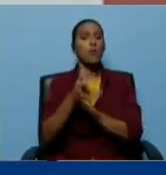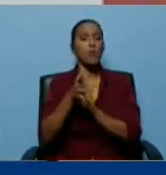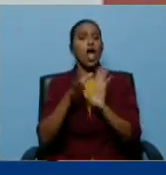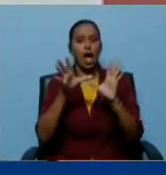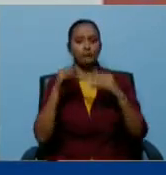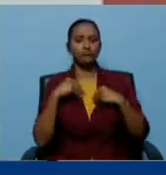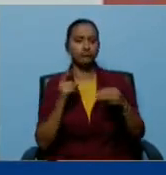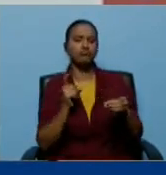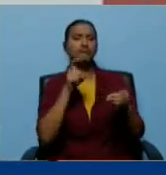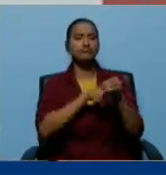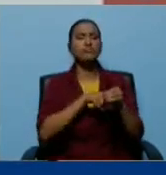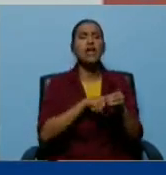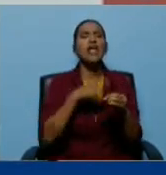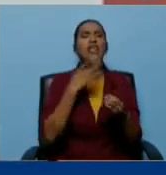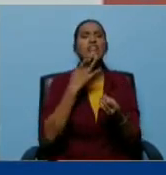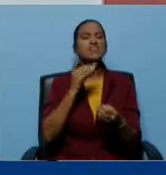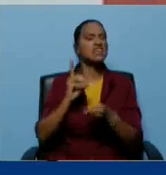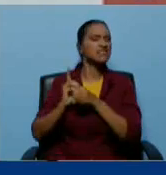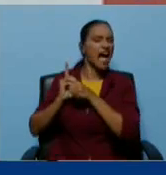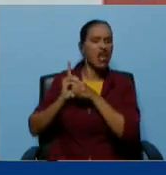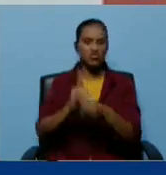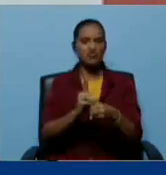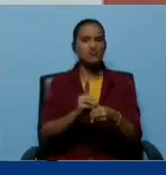Estanga, que duró 47 horas.